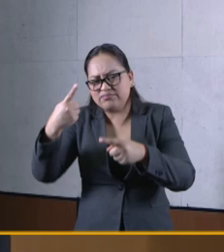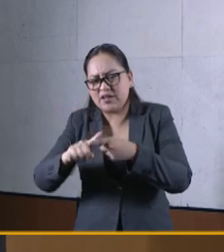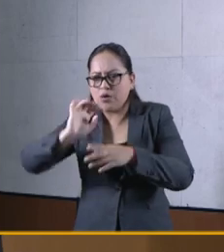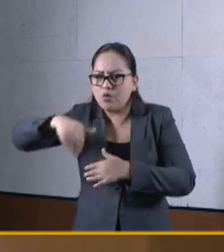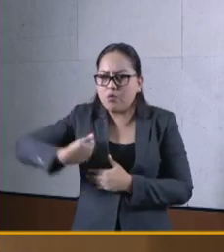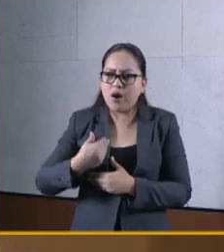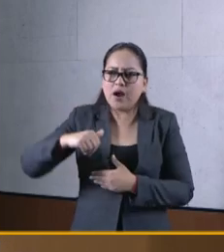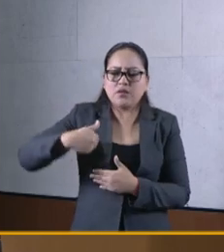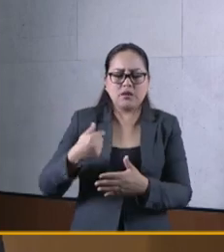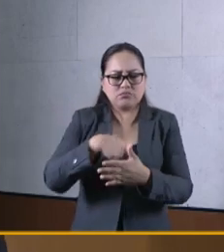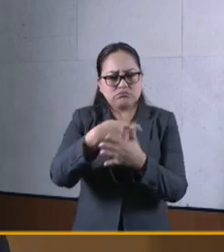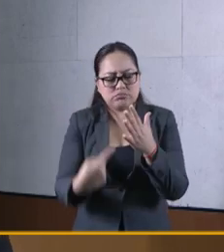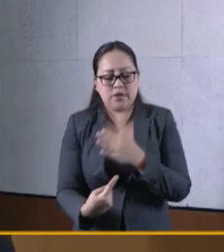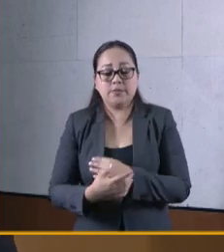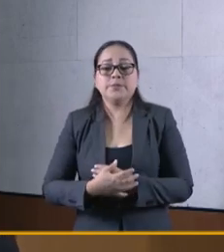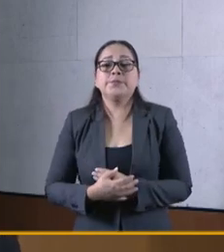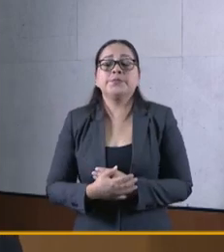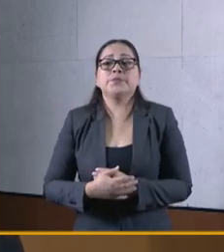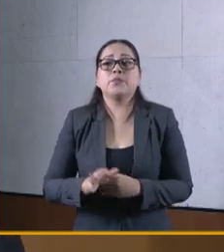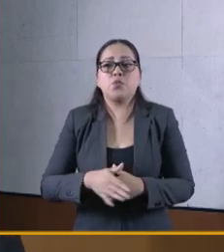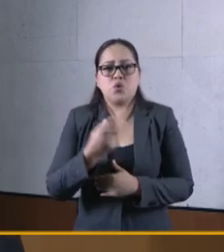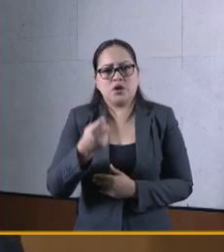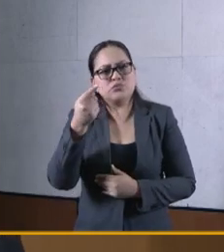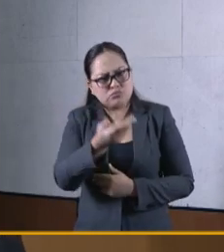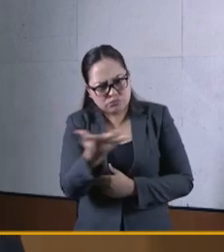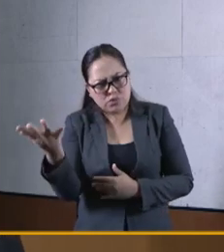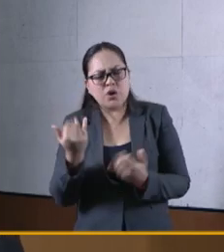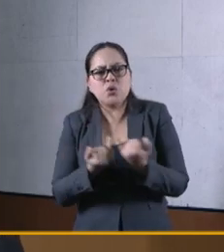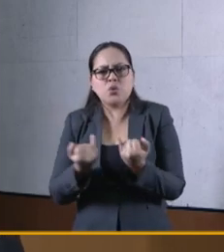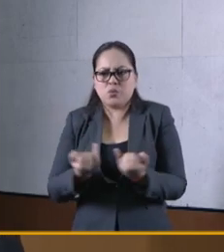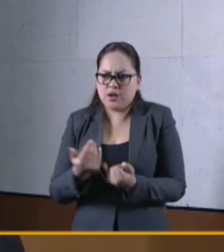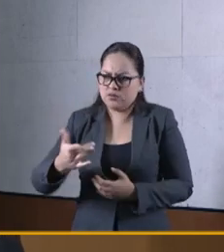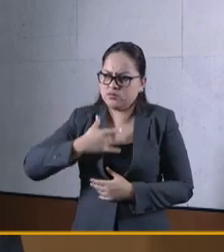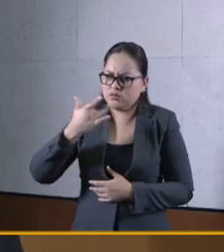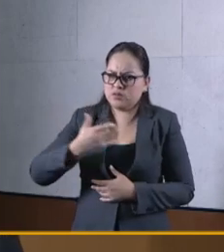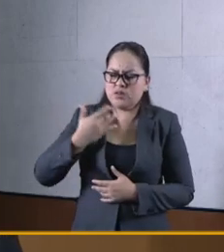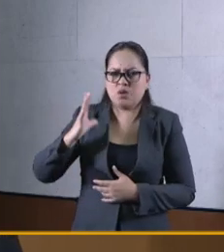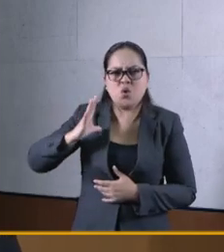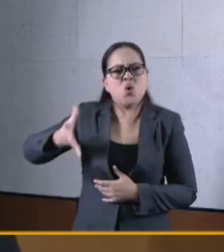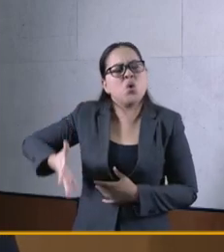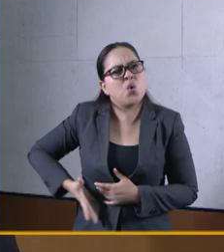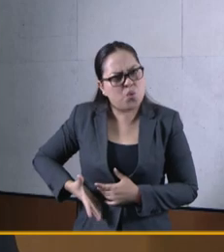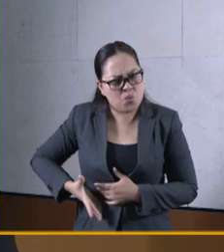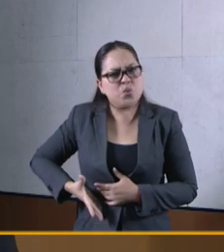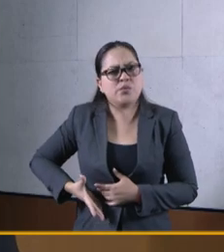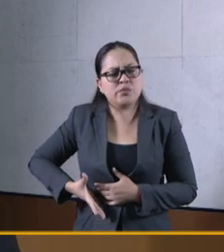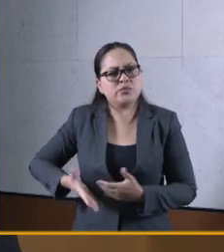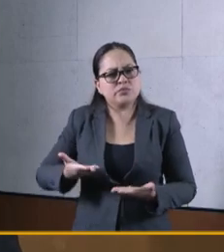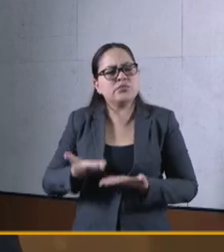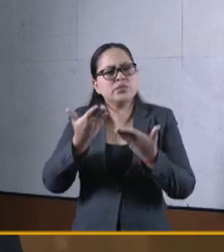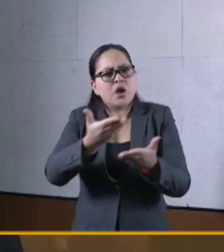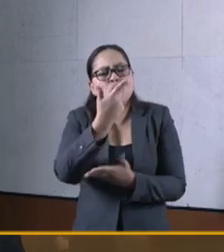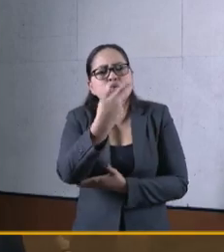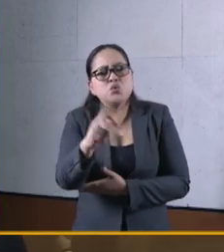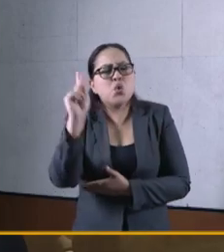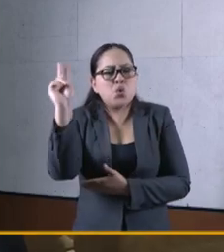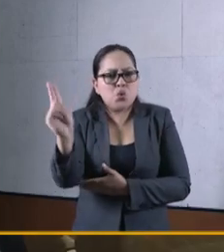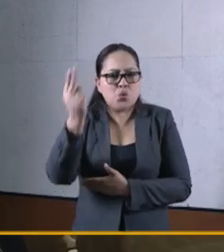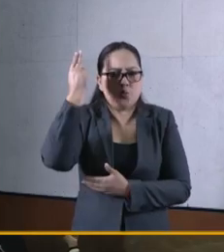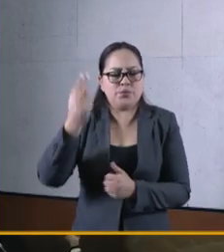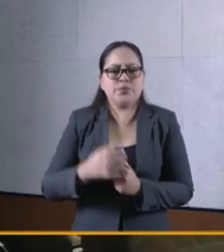por todo ello siéntase también por favor muy orgullosos de su universidad